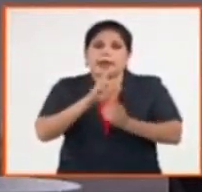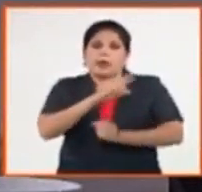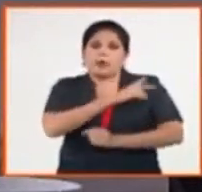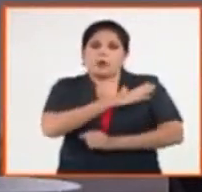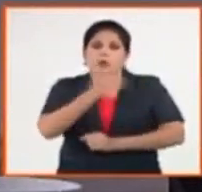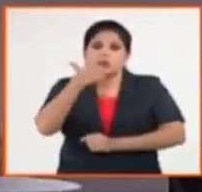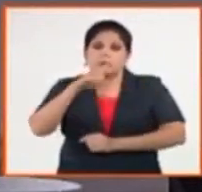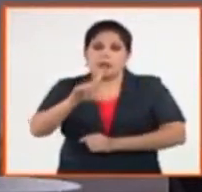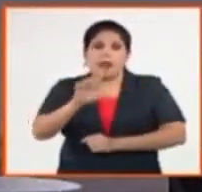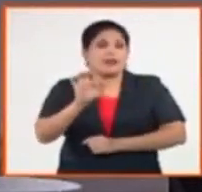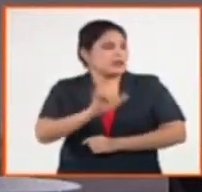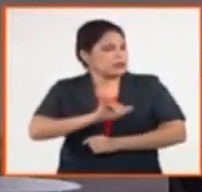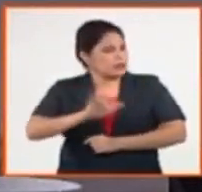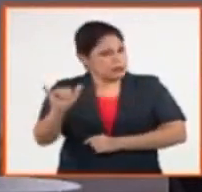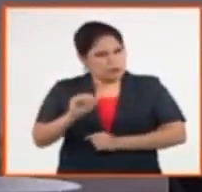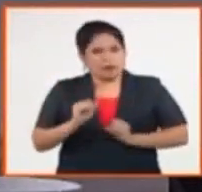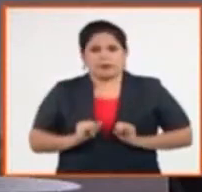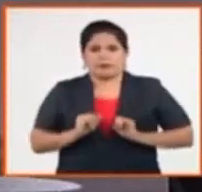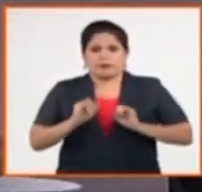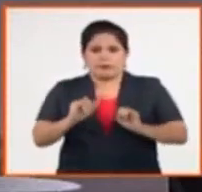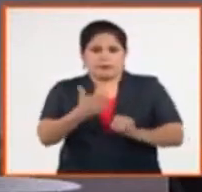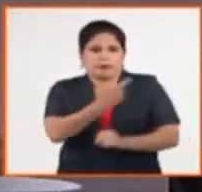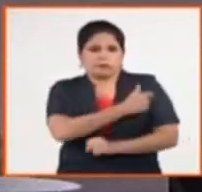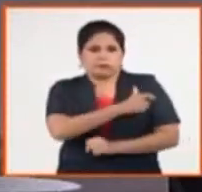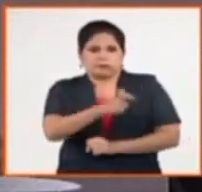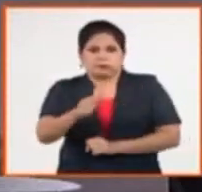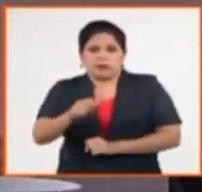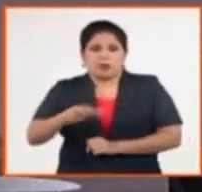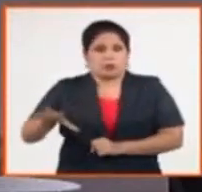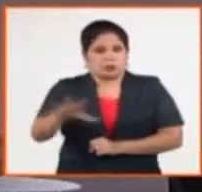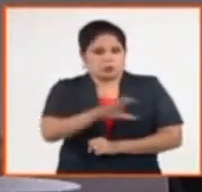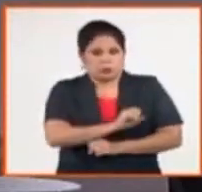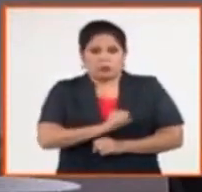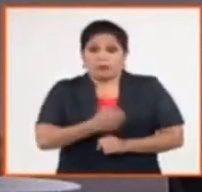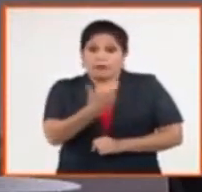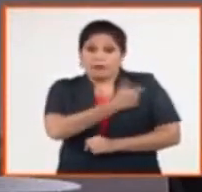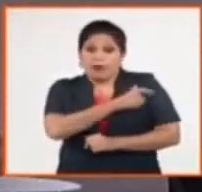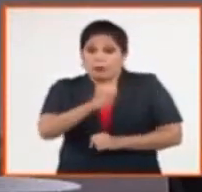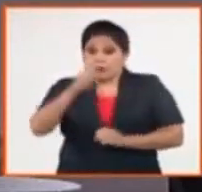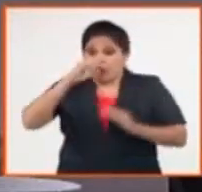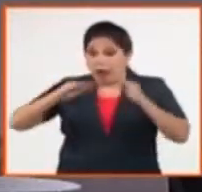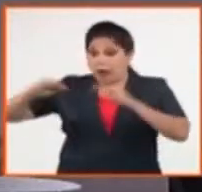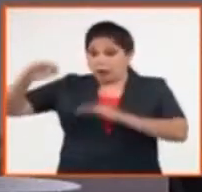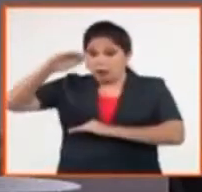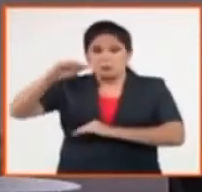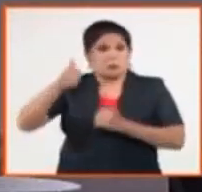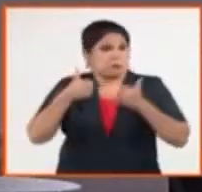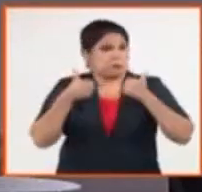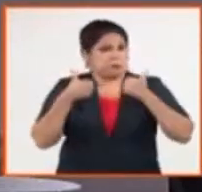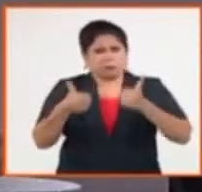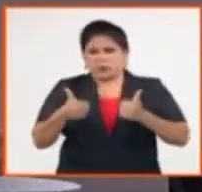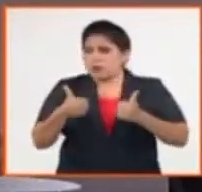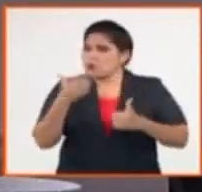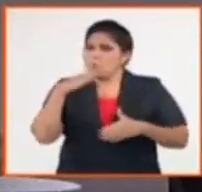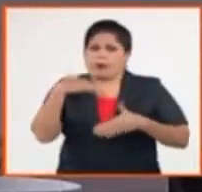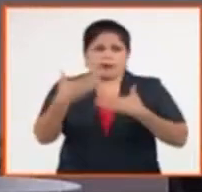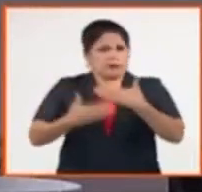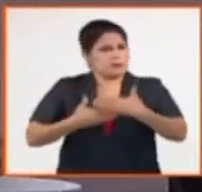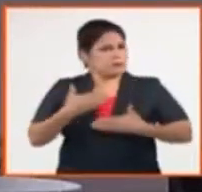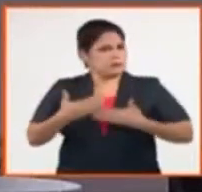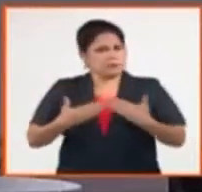les será comunicado a la población. O sea, la vacunación de adultos marcha a un buen